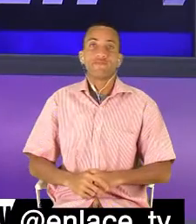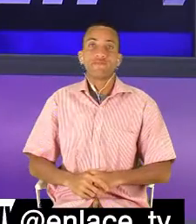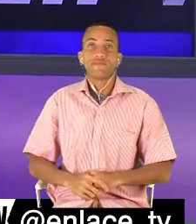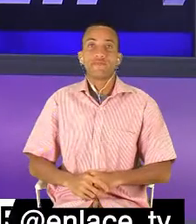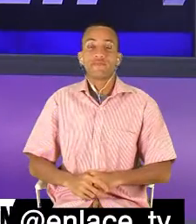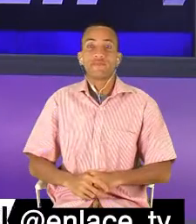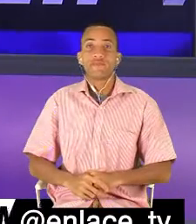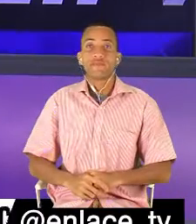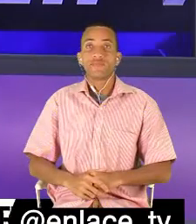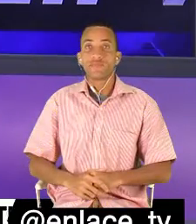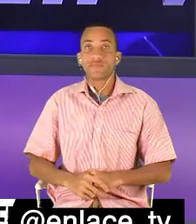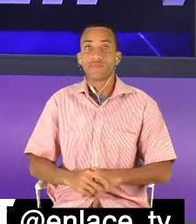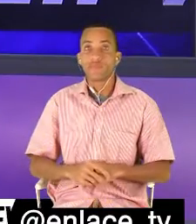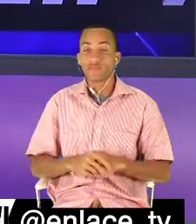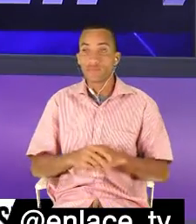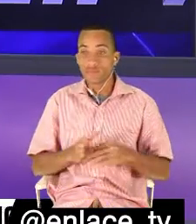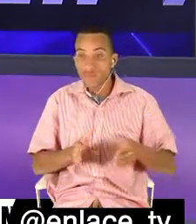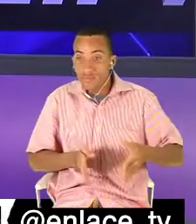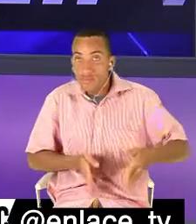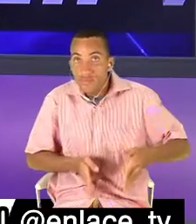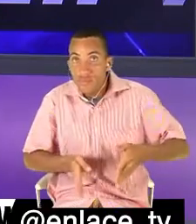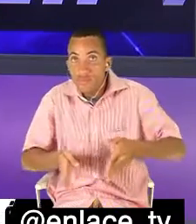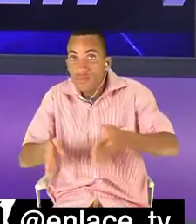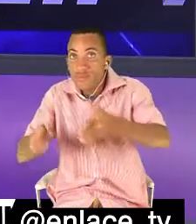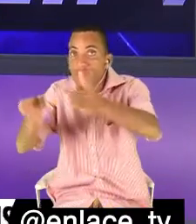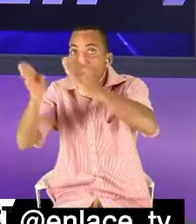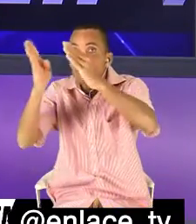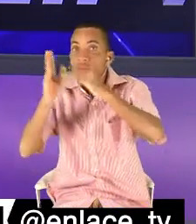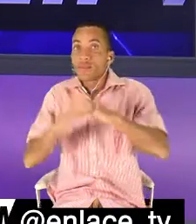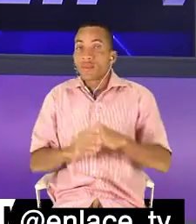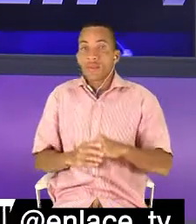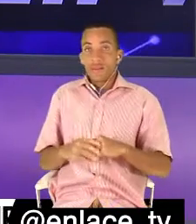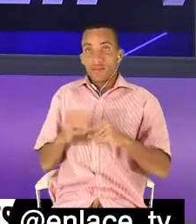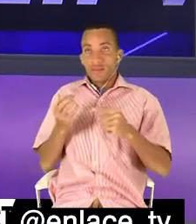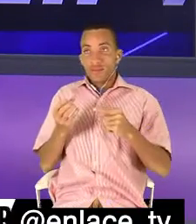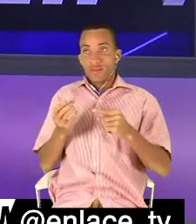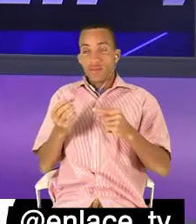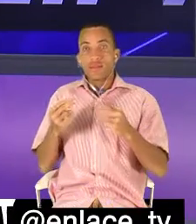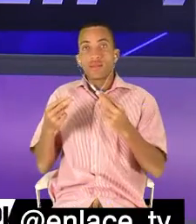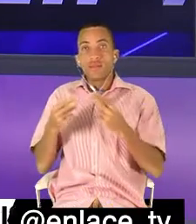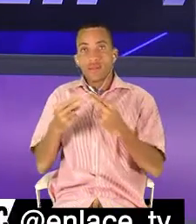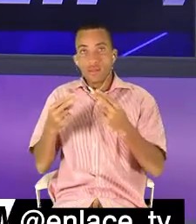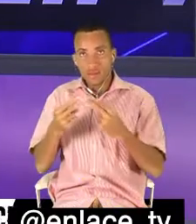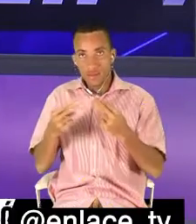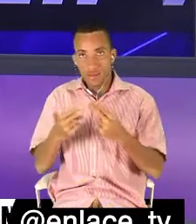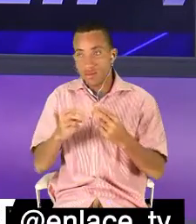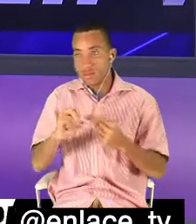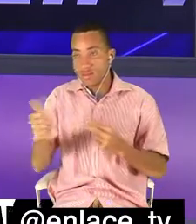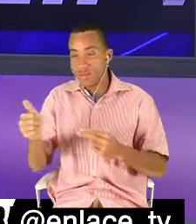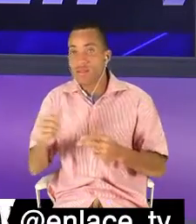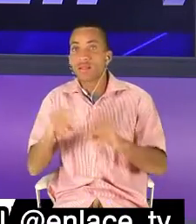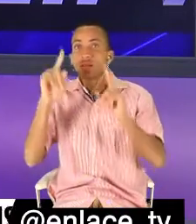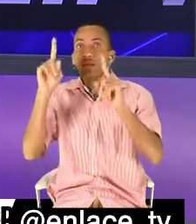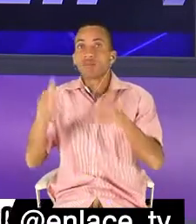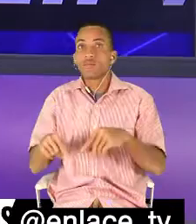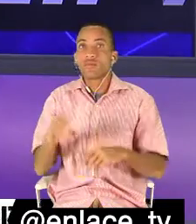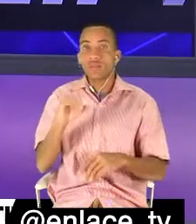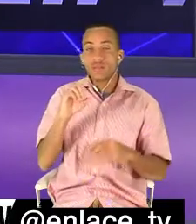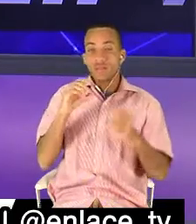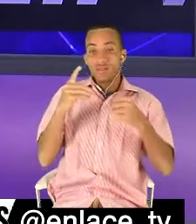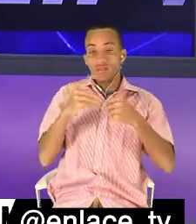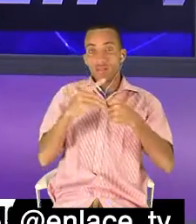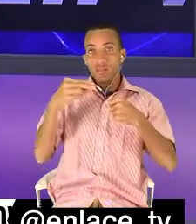La vía ubicada entre el SENA y el Colegio Diego Hernández de Gallegos ya fue puesta al servicio de la comunidad. Este es uno de los corredores